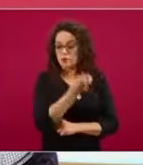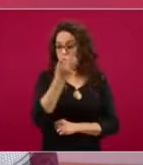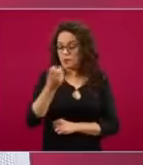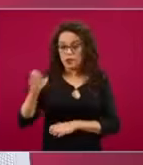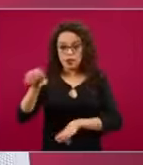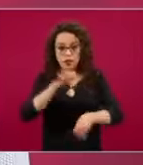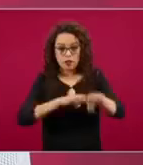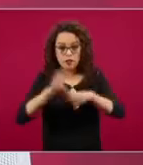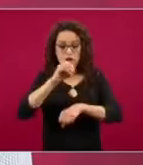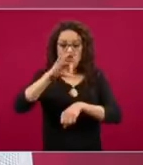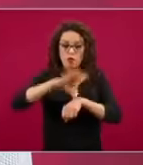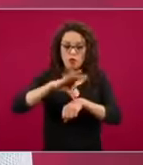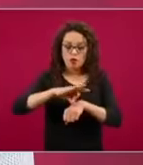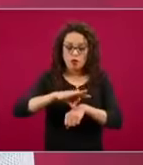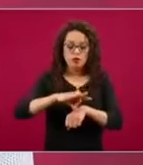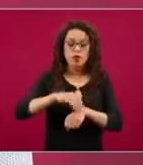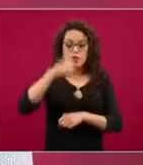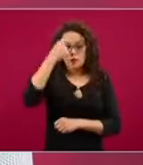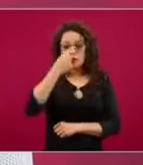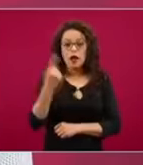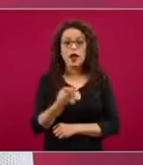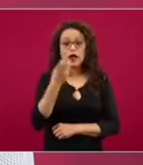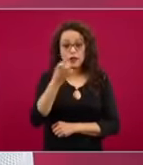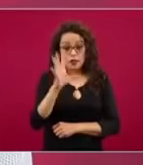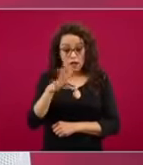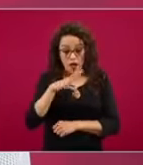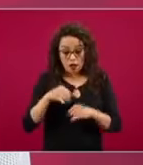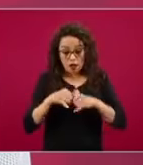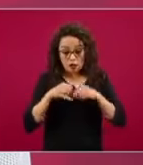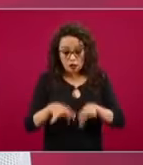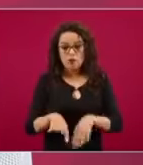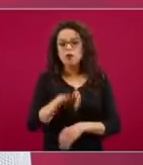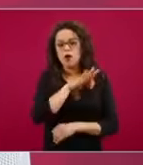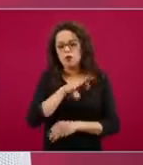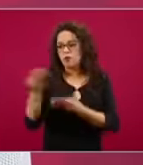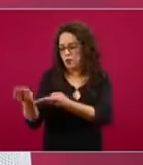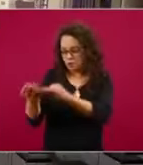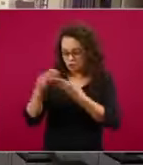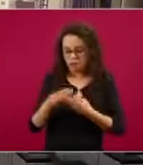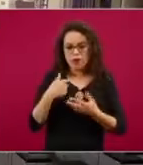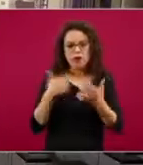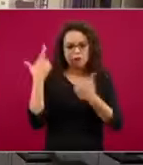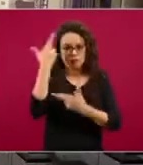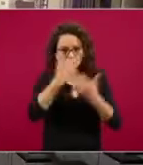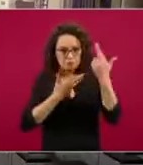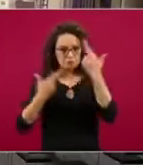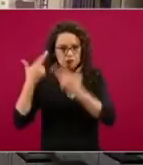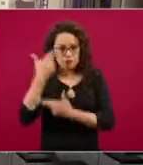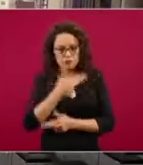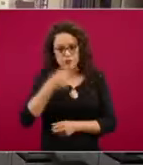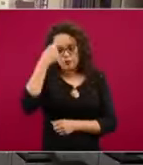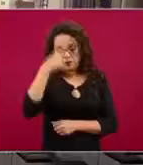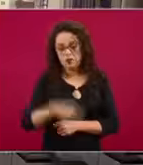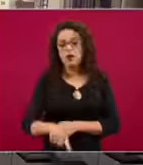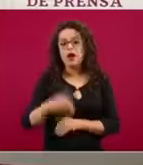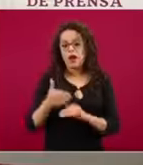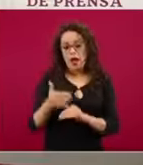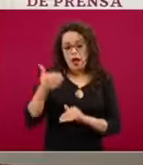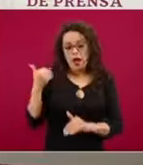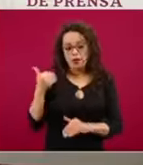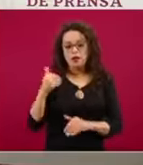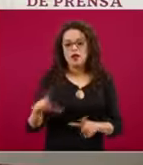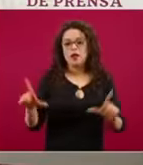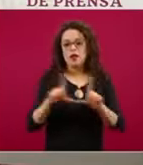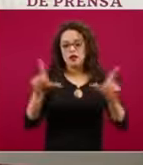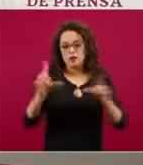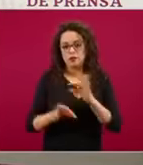bien se tenga la información pueda ser analizada, pueda ser revisada y estemos lo más listos posibles para poder